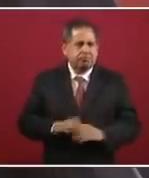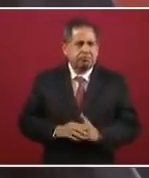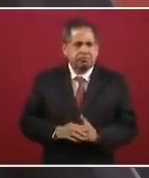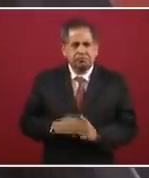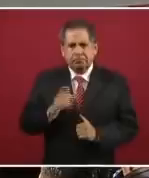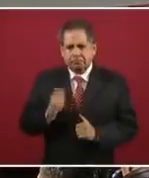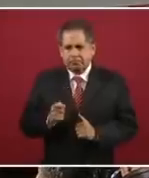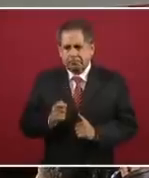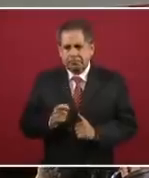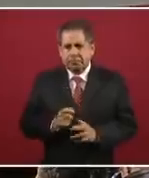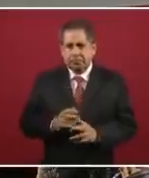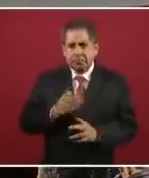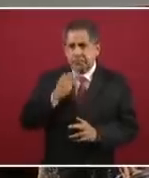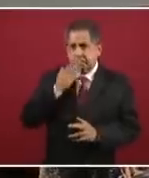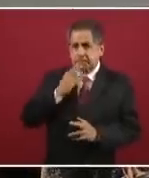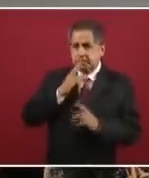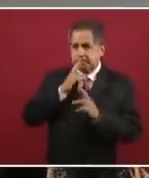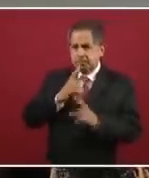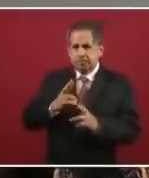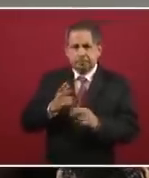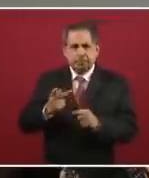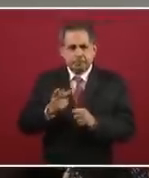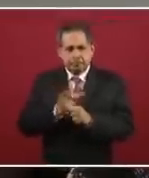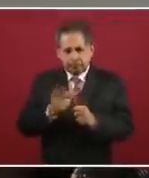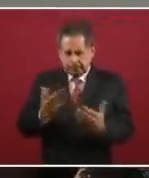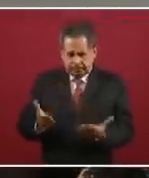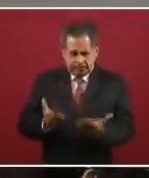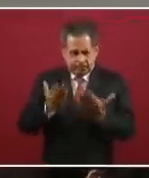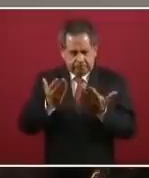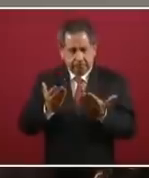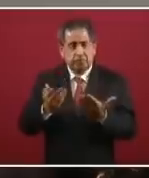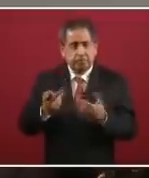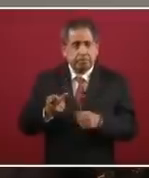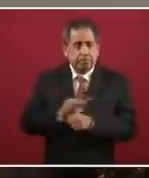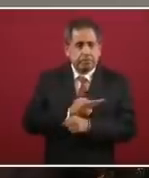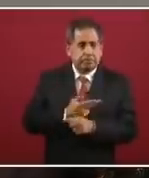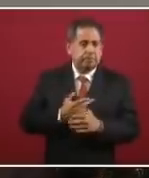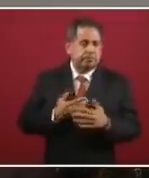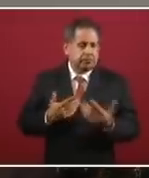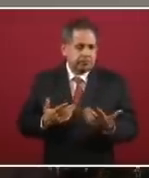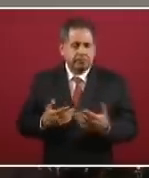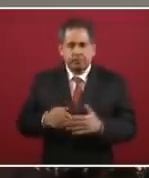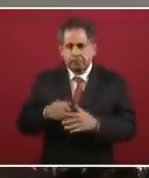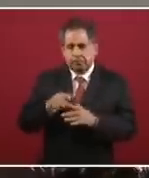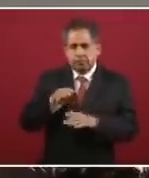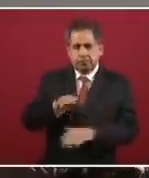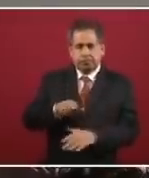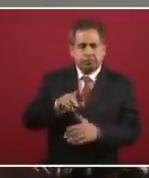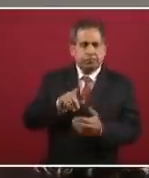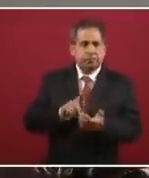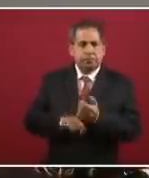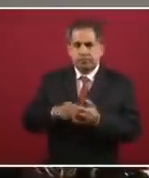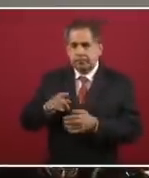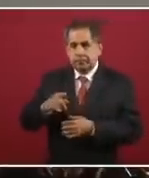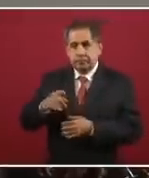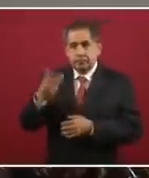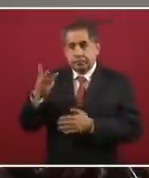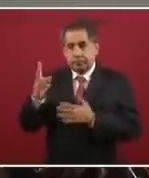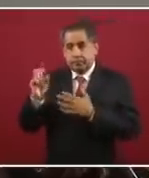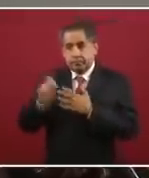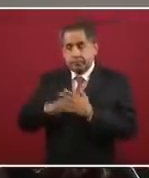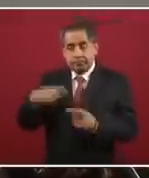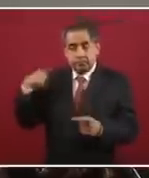tener los resultados del trabajo que se ha llevado a cabo en estos tres